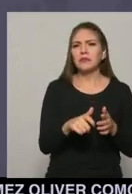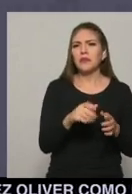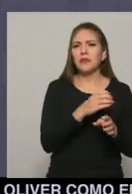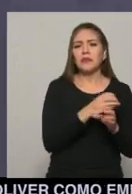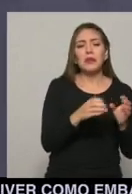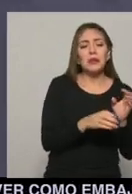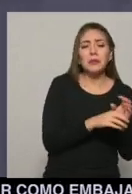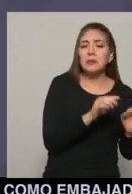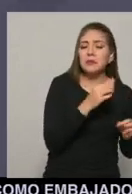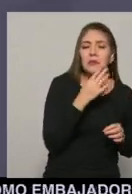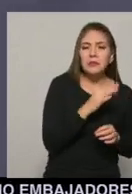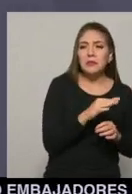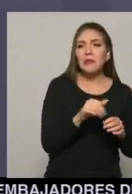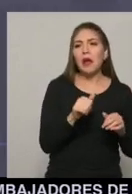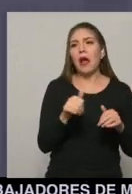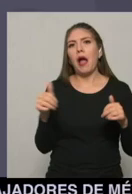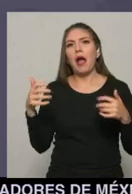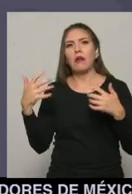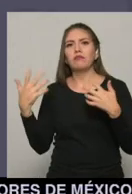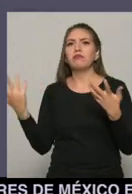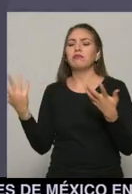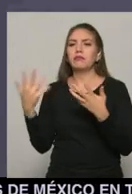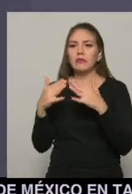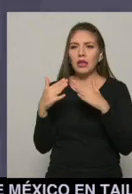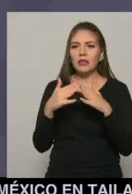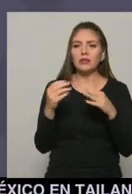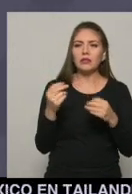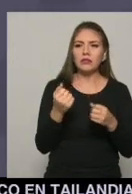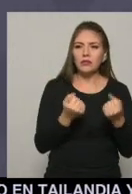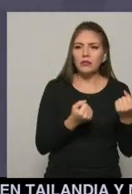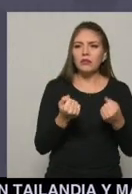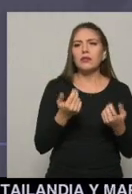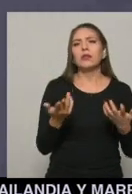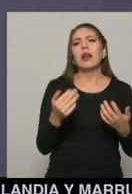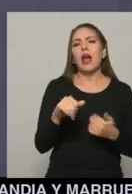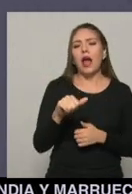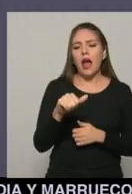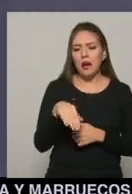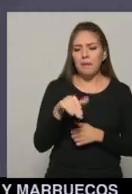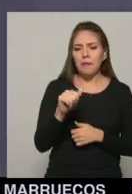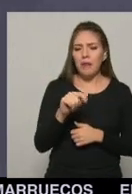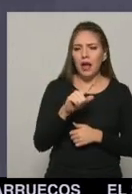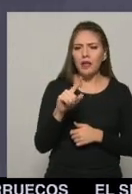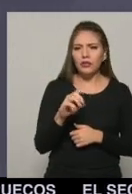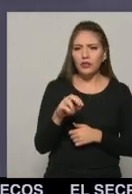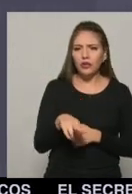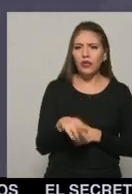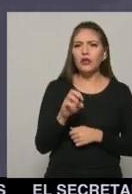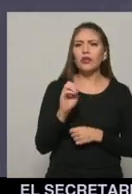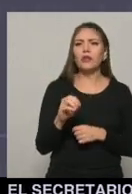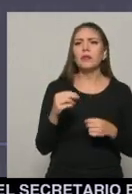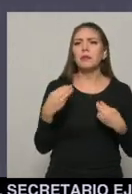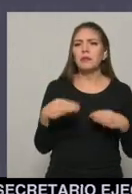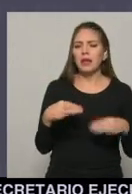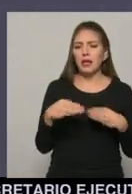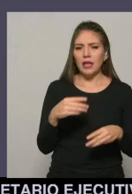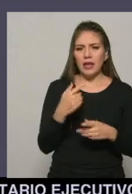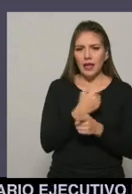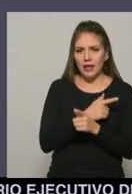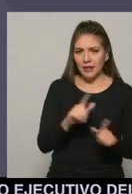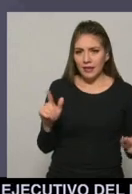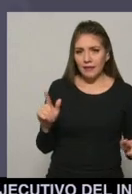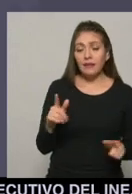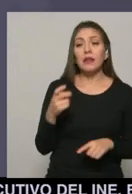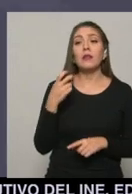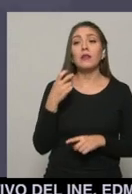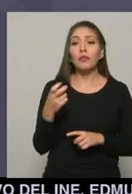una casa. Son las grandes empresas de comercio electrónico como Amazon, como Comercio Libre, que por cierto el comercio electrónico, y de ahí el interés